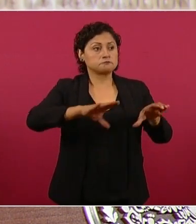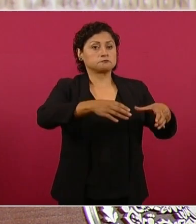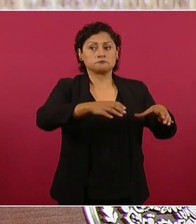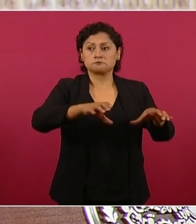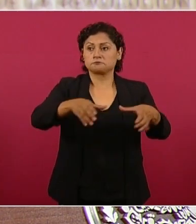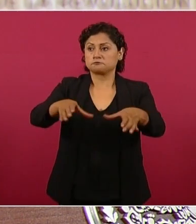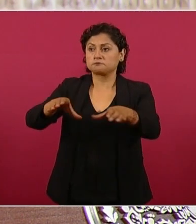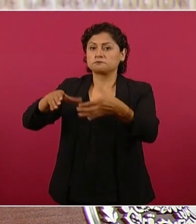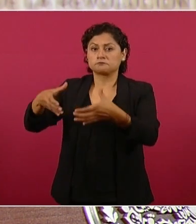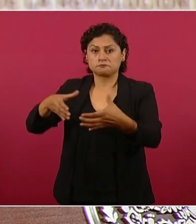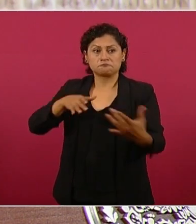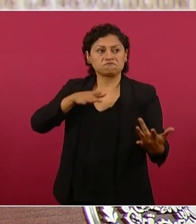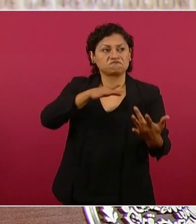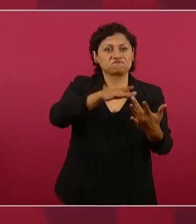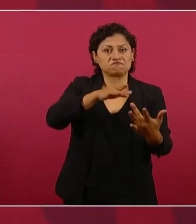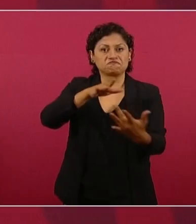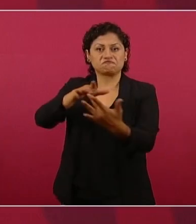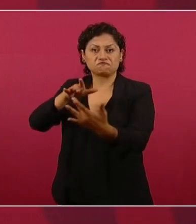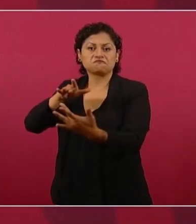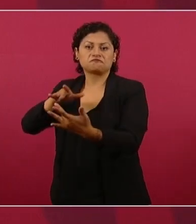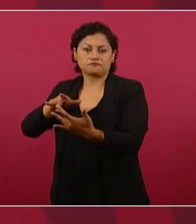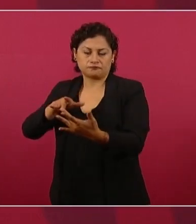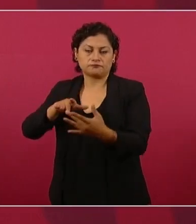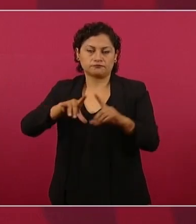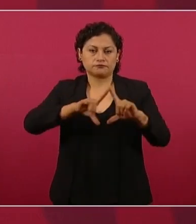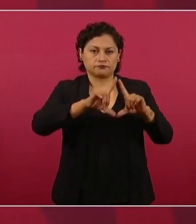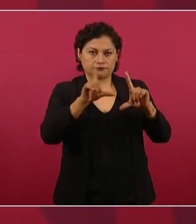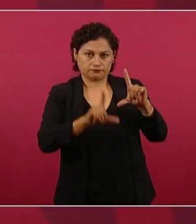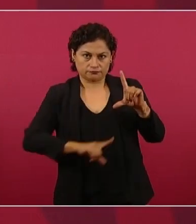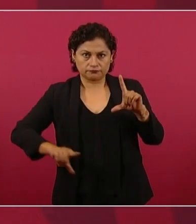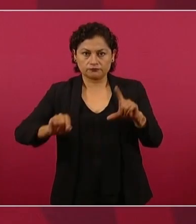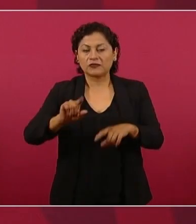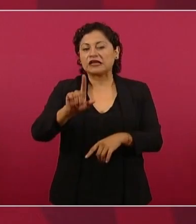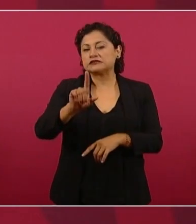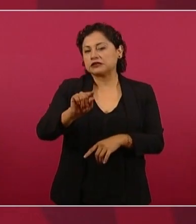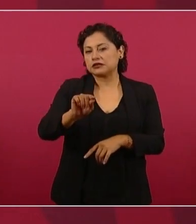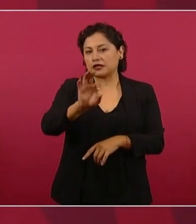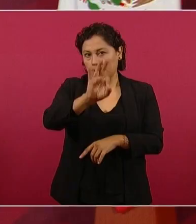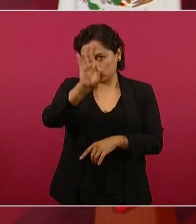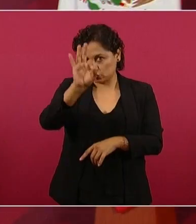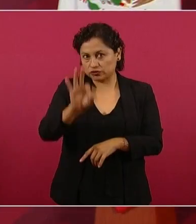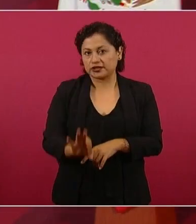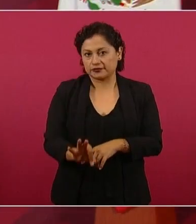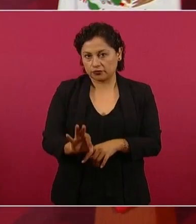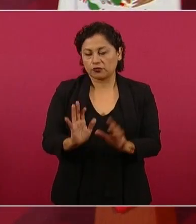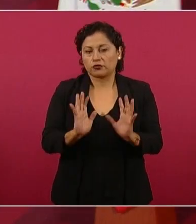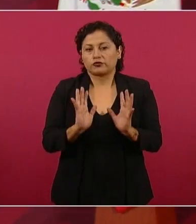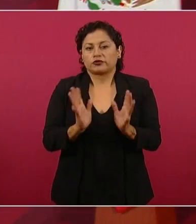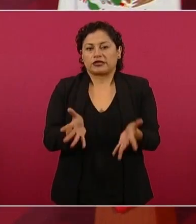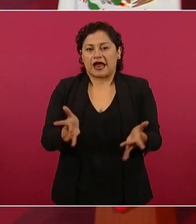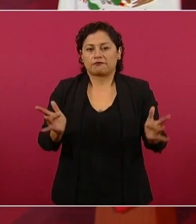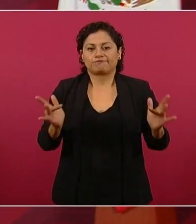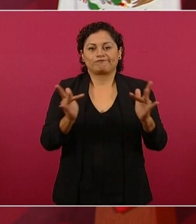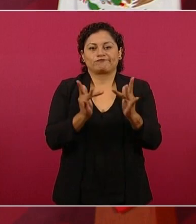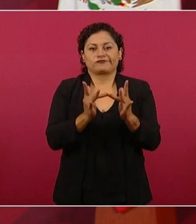o el 70% de la población del país con internet. Eso es lo que